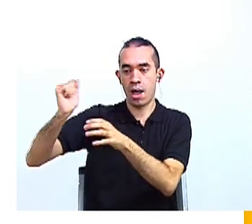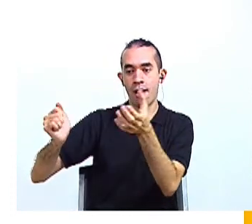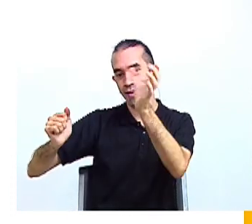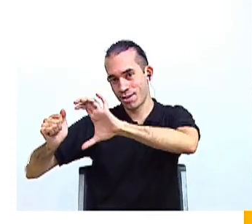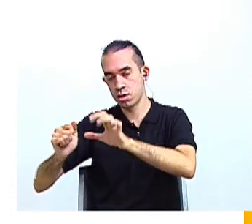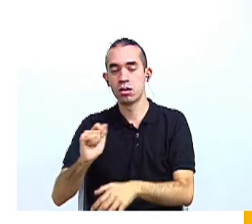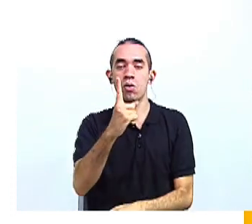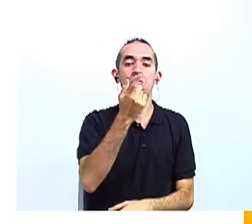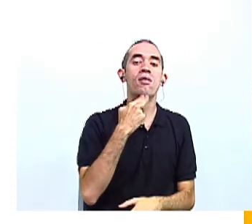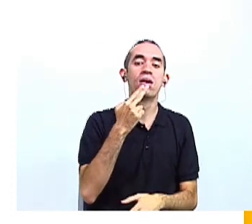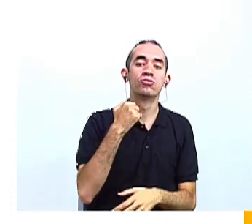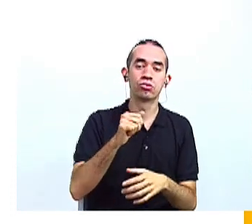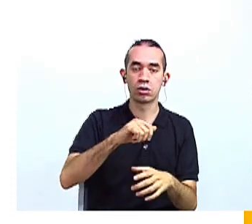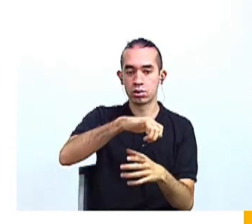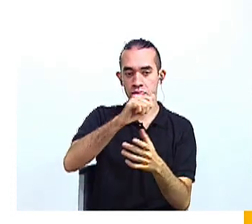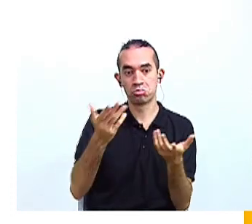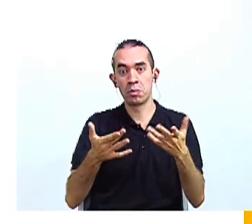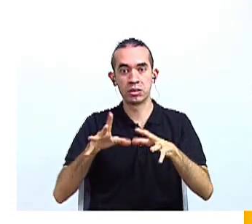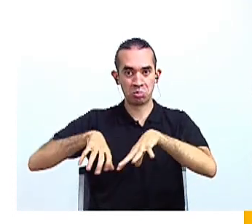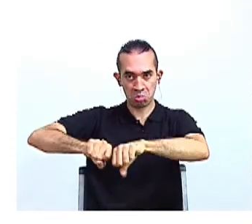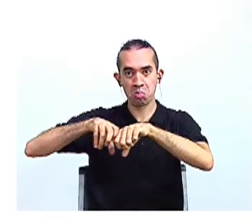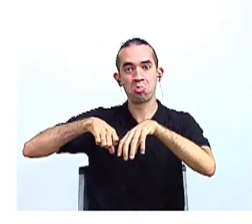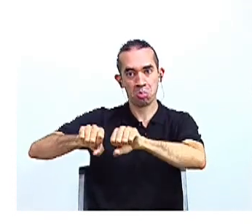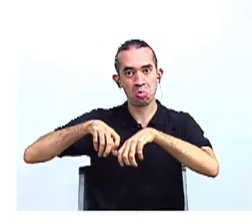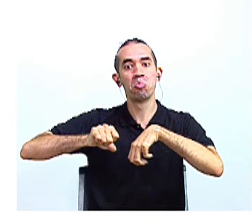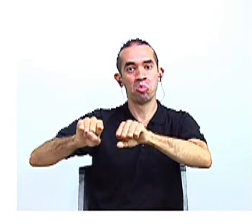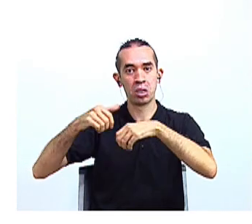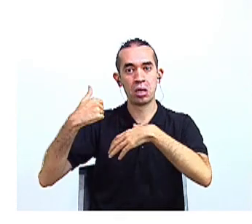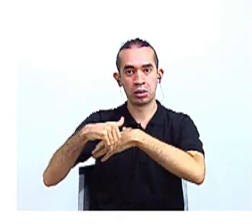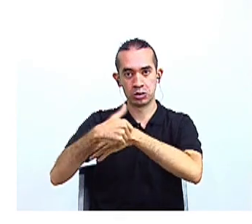azúcar. Debe ser un panadero.